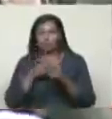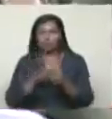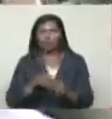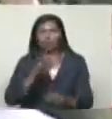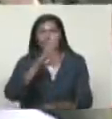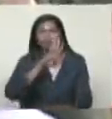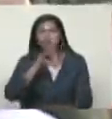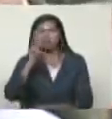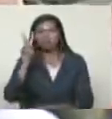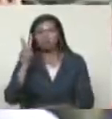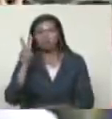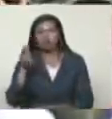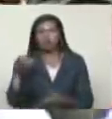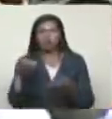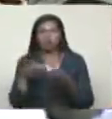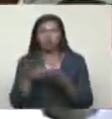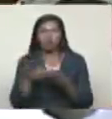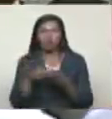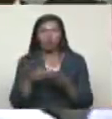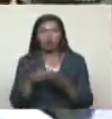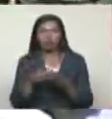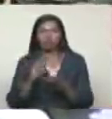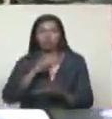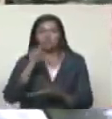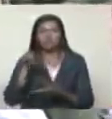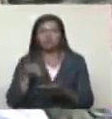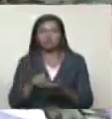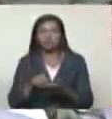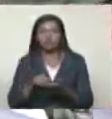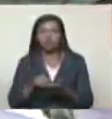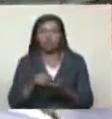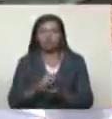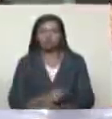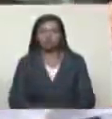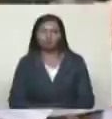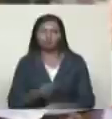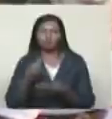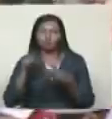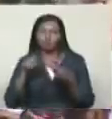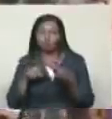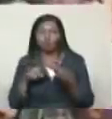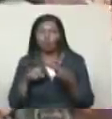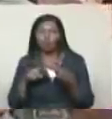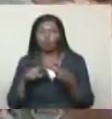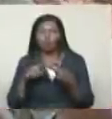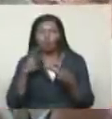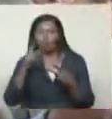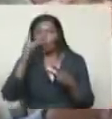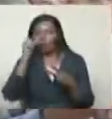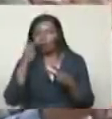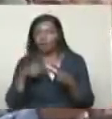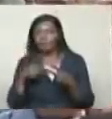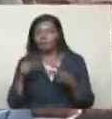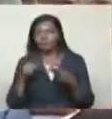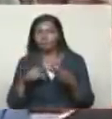de la Guardia Nacional Bolivariana, ciudadano general de brigada Elmer José Lanza Lanza, segundo comandante de la SODI